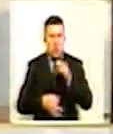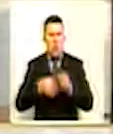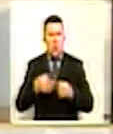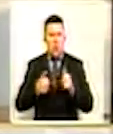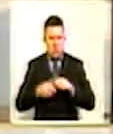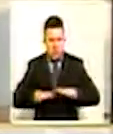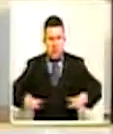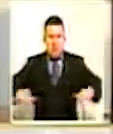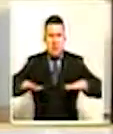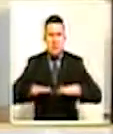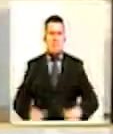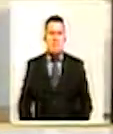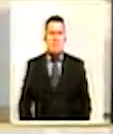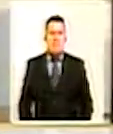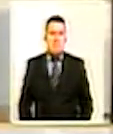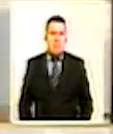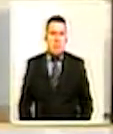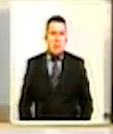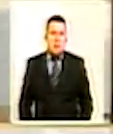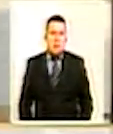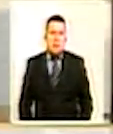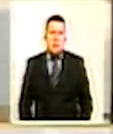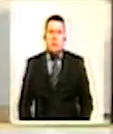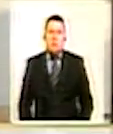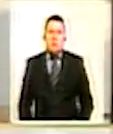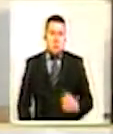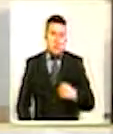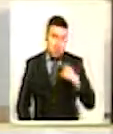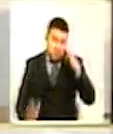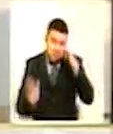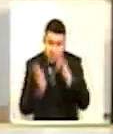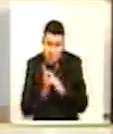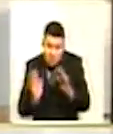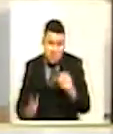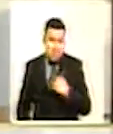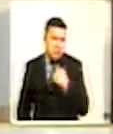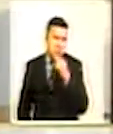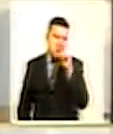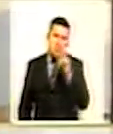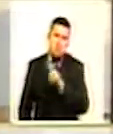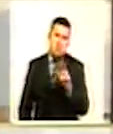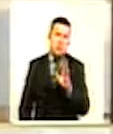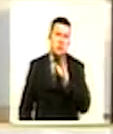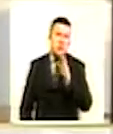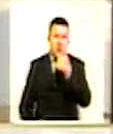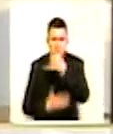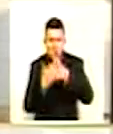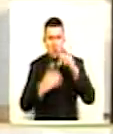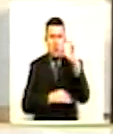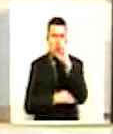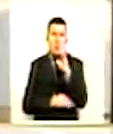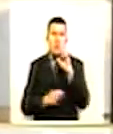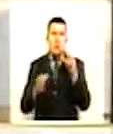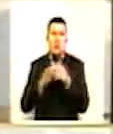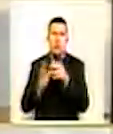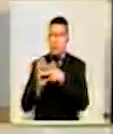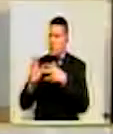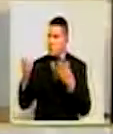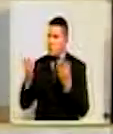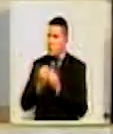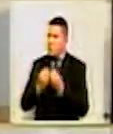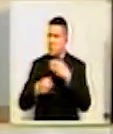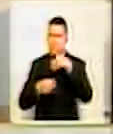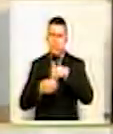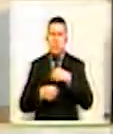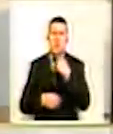de justicia territorial. Tampoco creo, y lo digo abiertamente, que está el país para aventuras